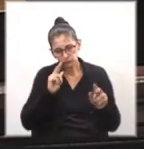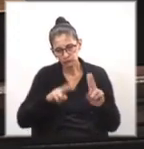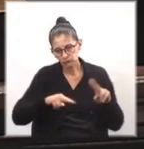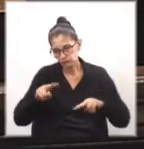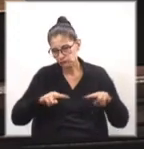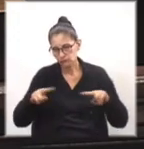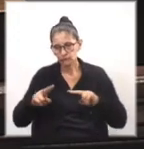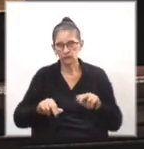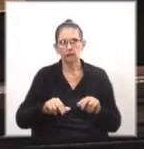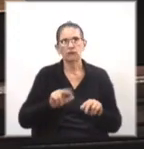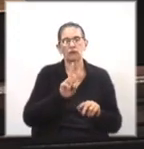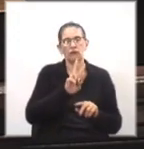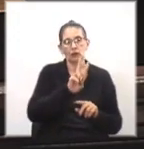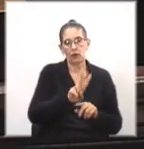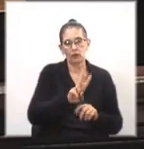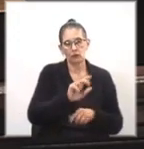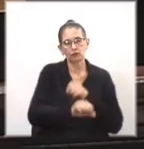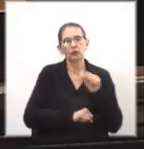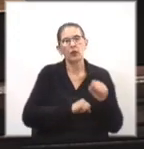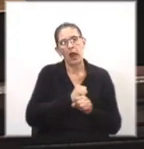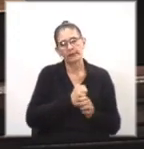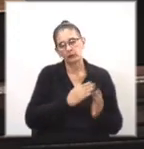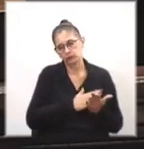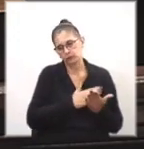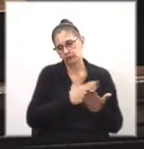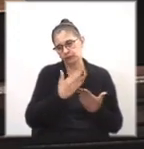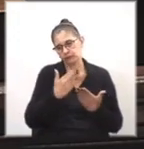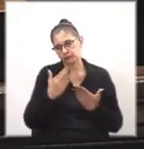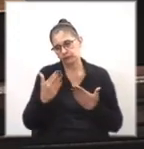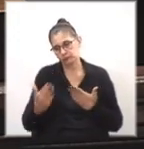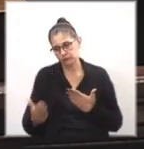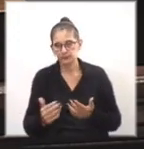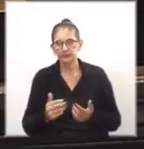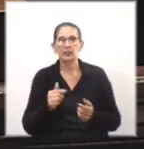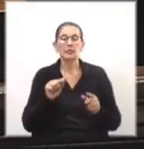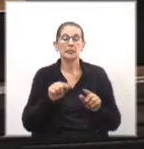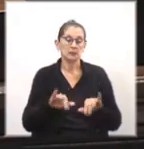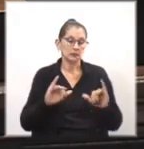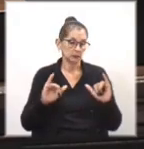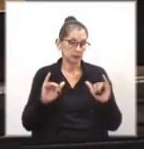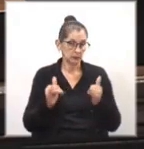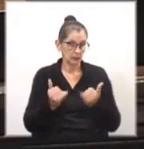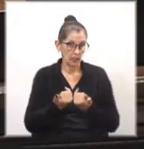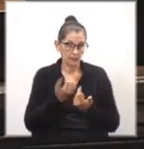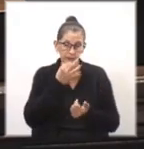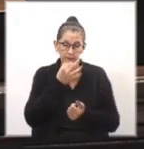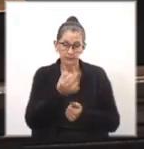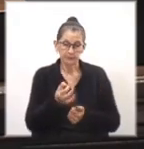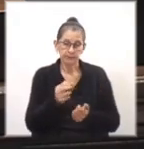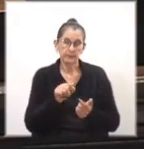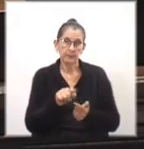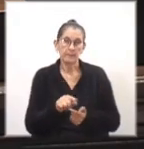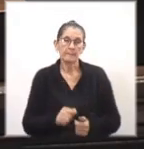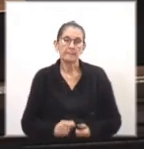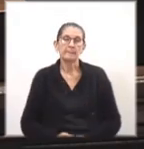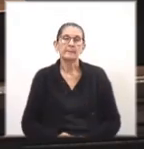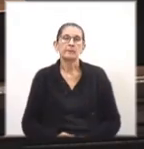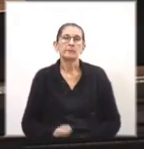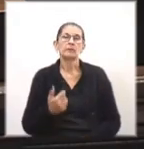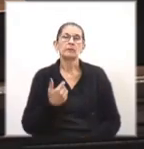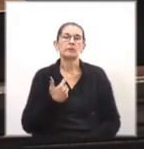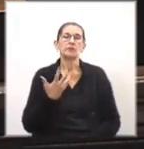2 largos años. Dicho esto, señor presidente,